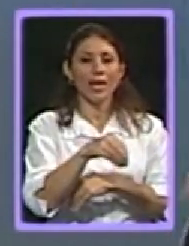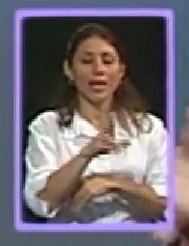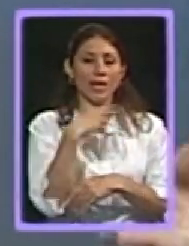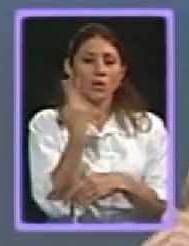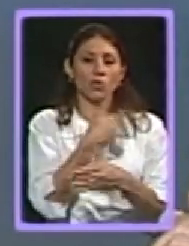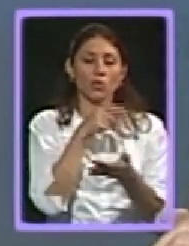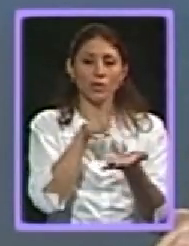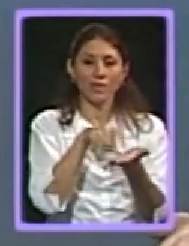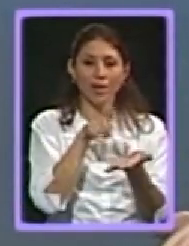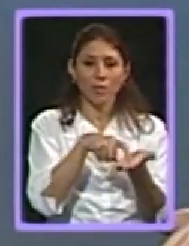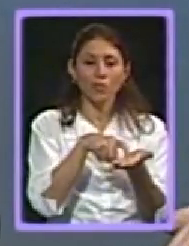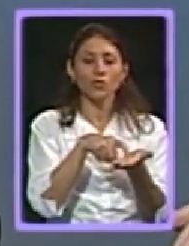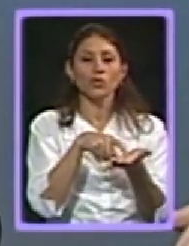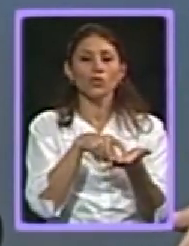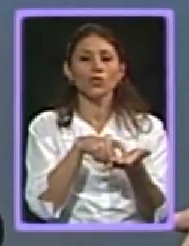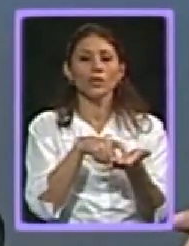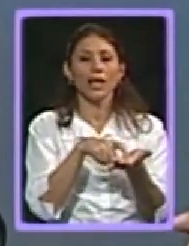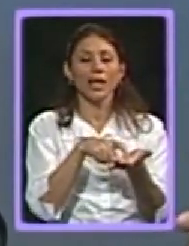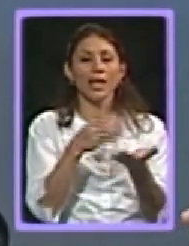debemos,